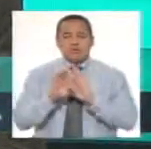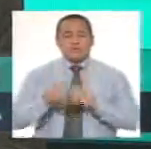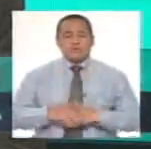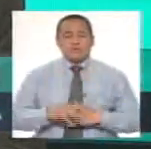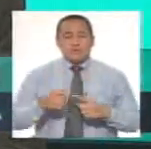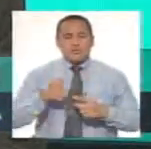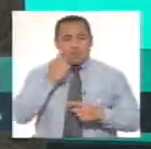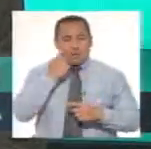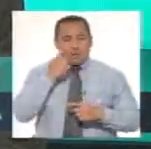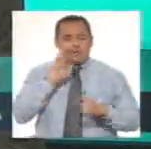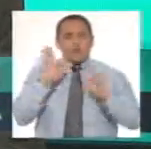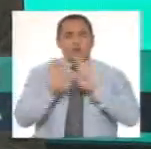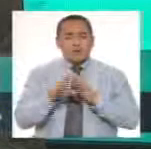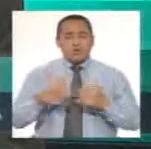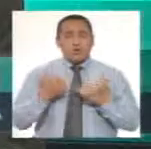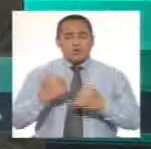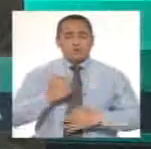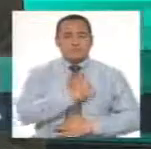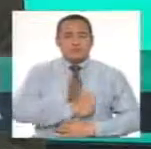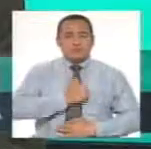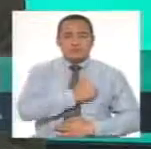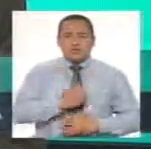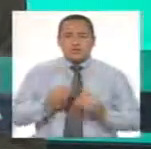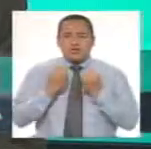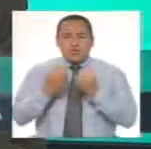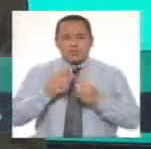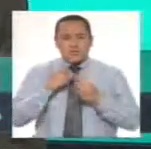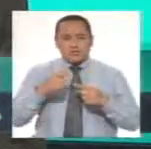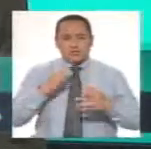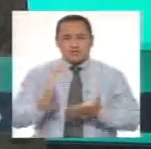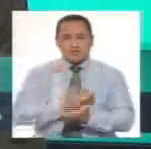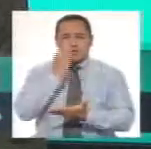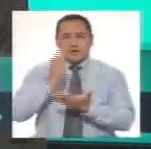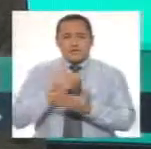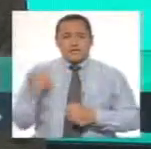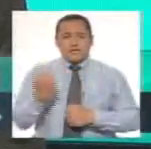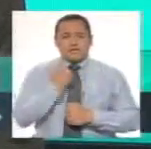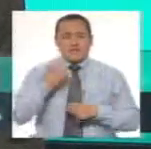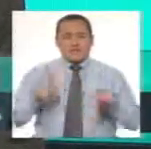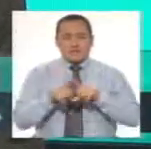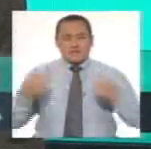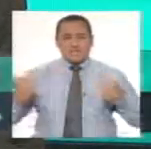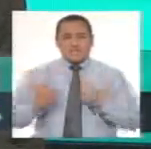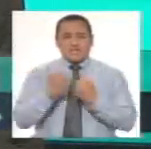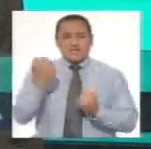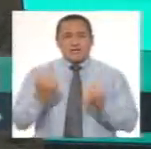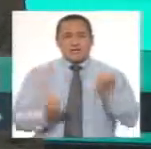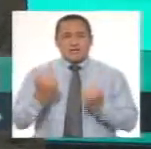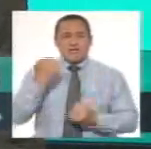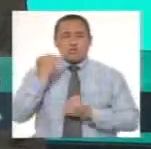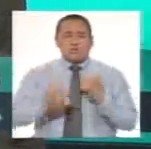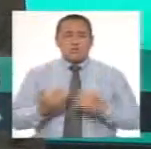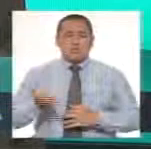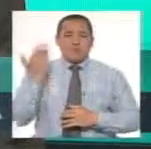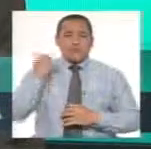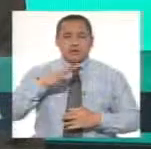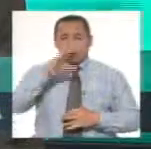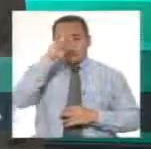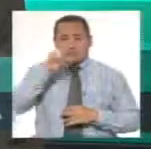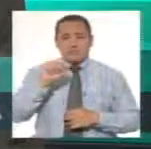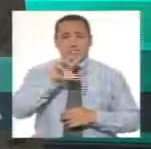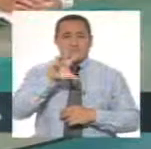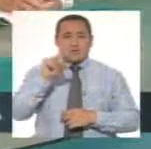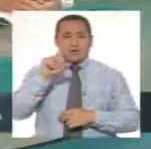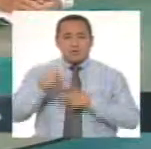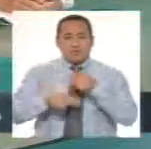se ha dado cuenta el día de hoy, lastimosamente, cómo está la siniestralidad en materia de accidentes de tránsito, el último en Cusco que generó más de